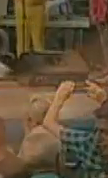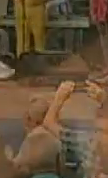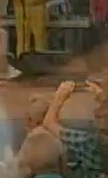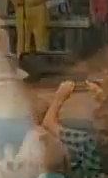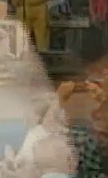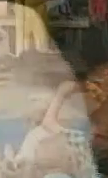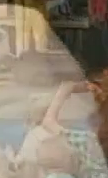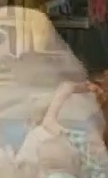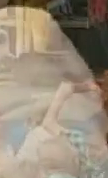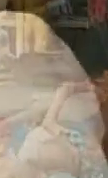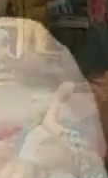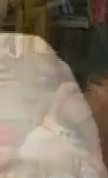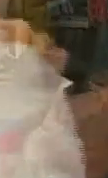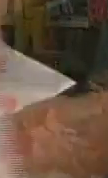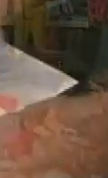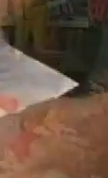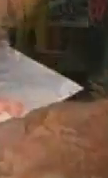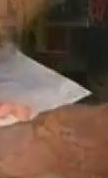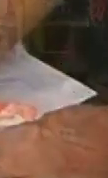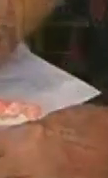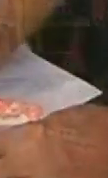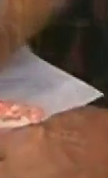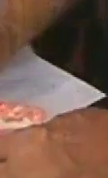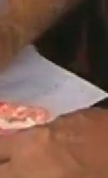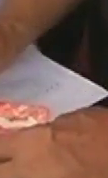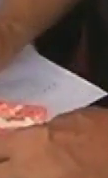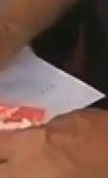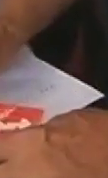al oír al señor gritar.